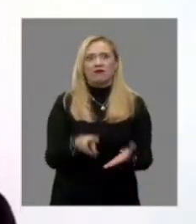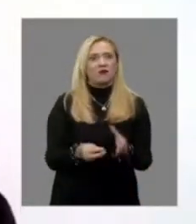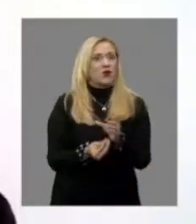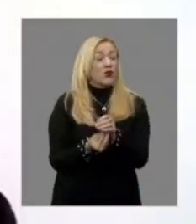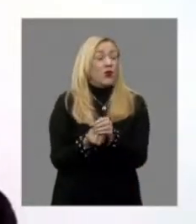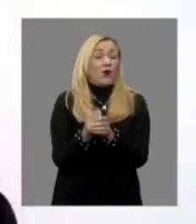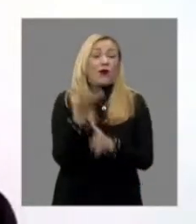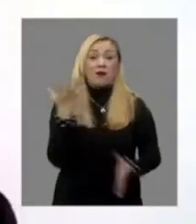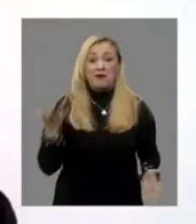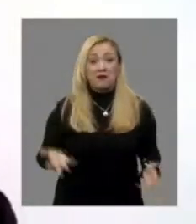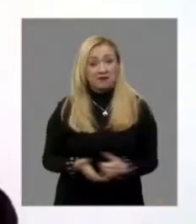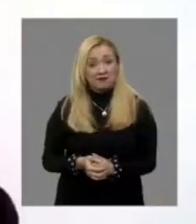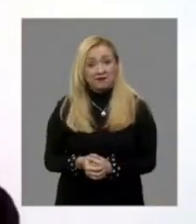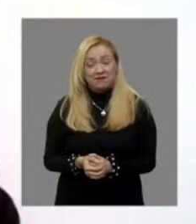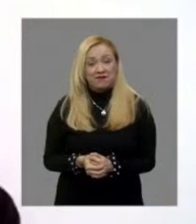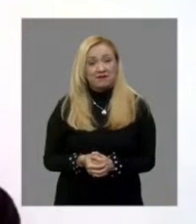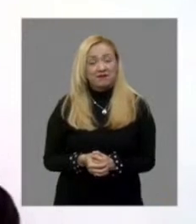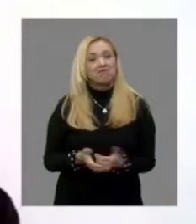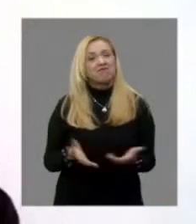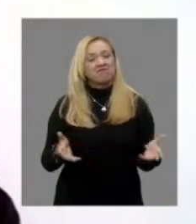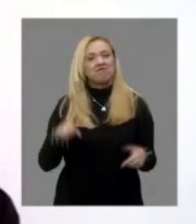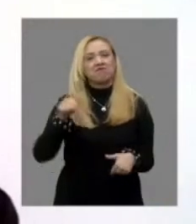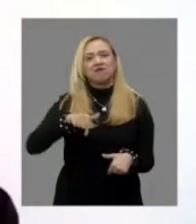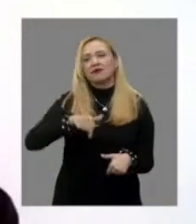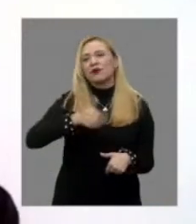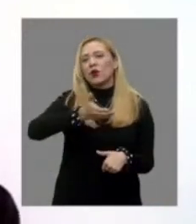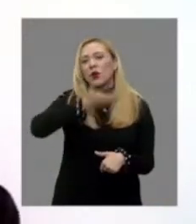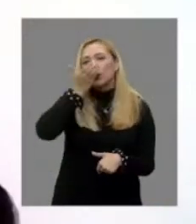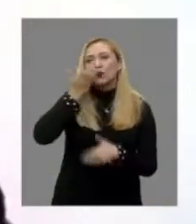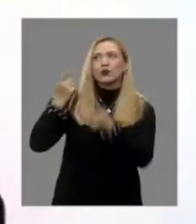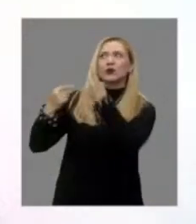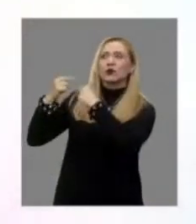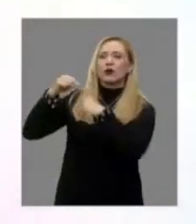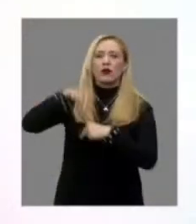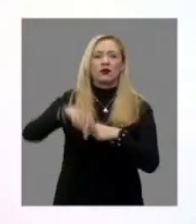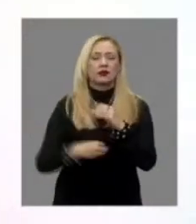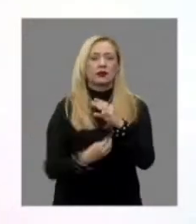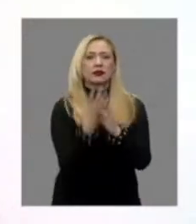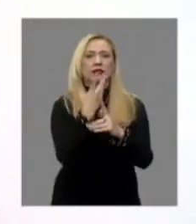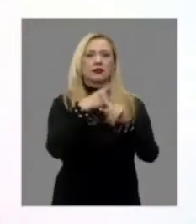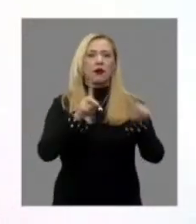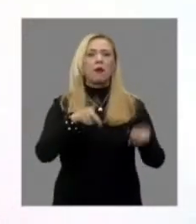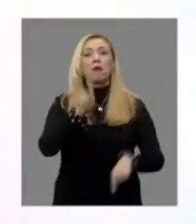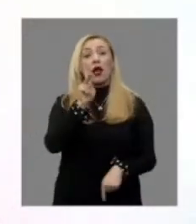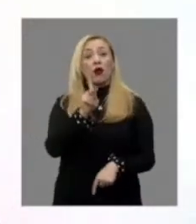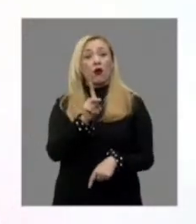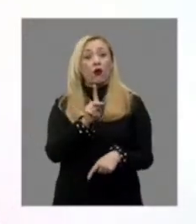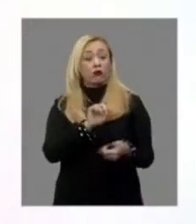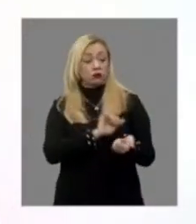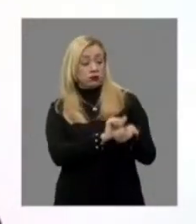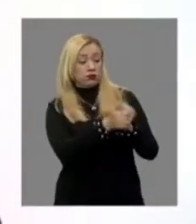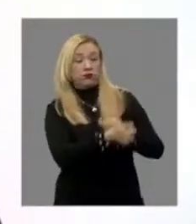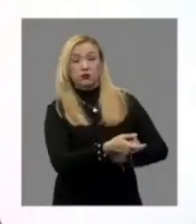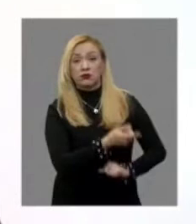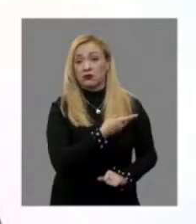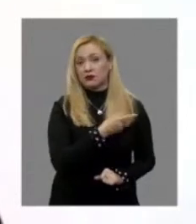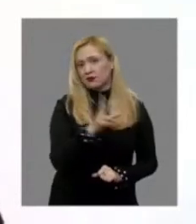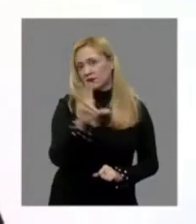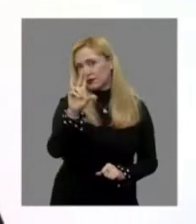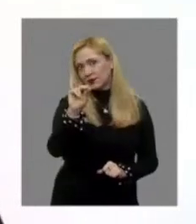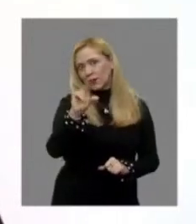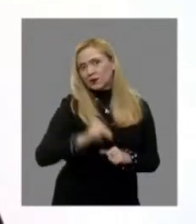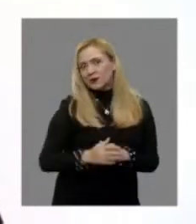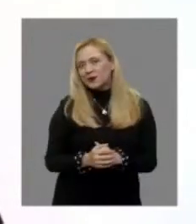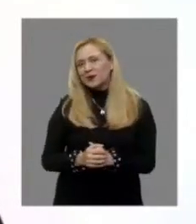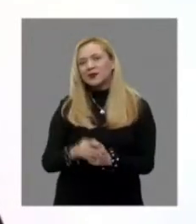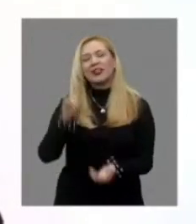nuevo en nuestro sistema. Pero no vino sola. Yo te diría también, Carlos,